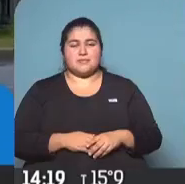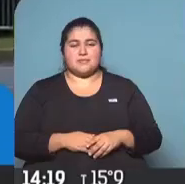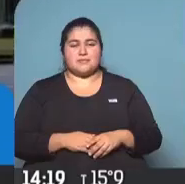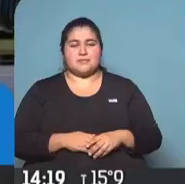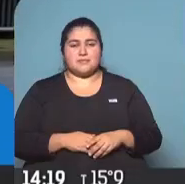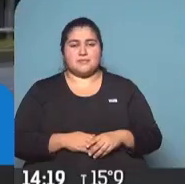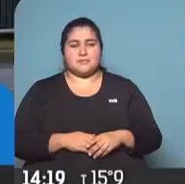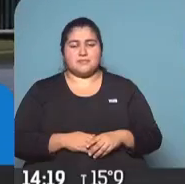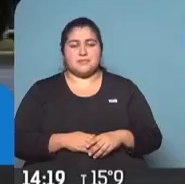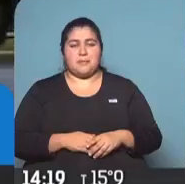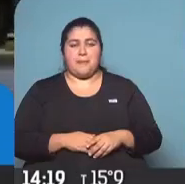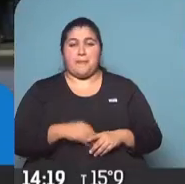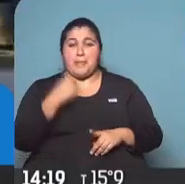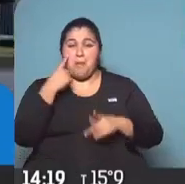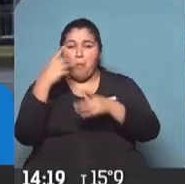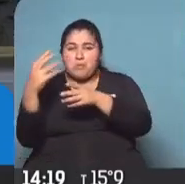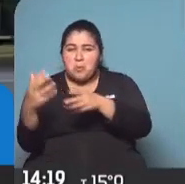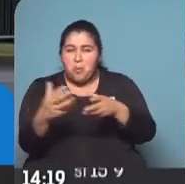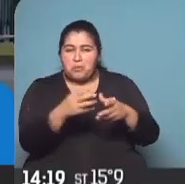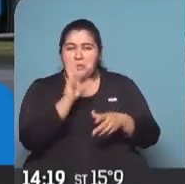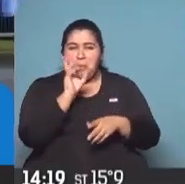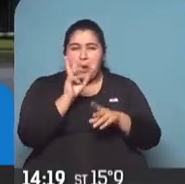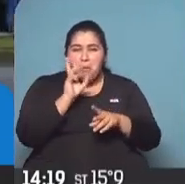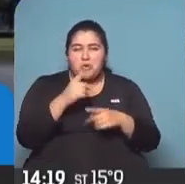vemos acercarse tengo las dosis